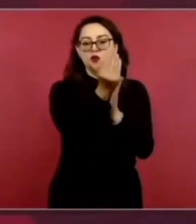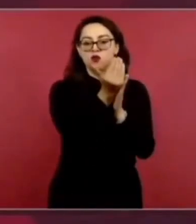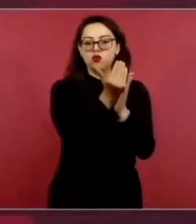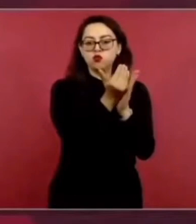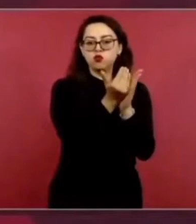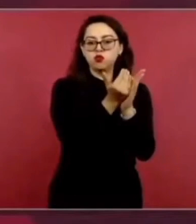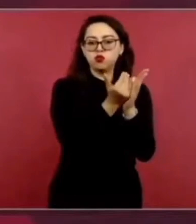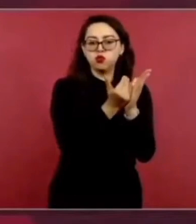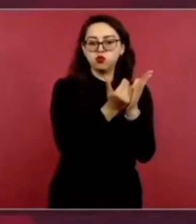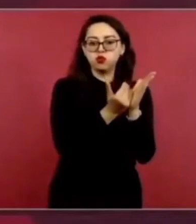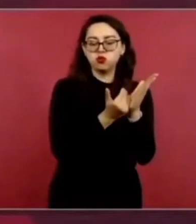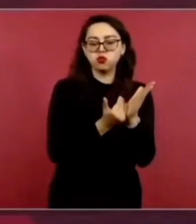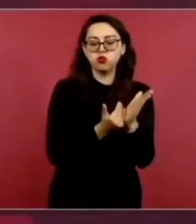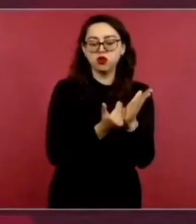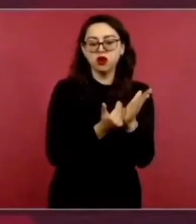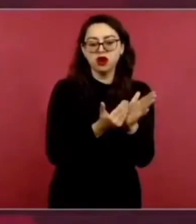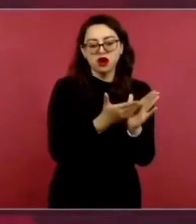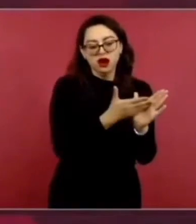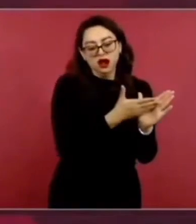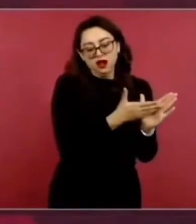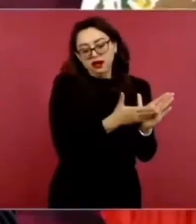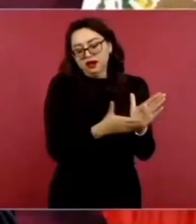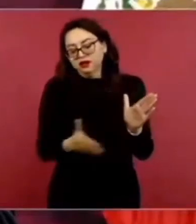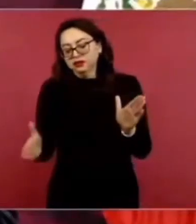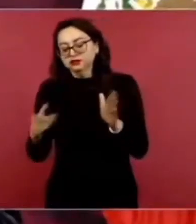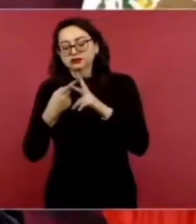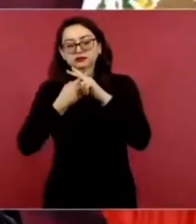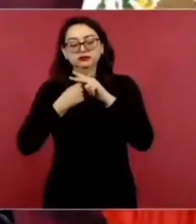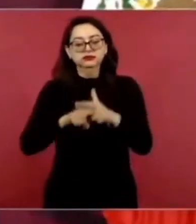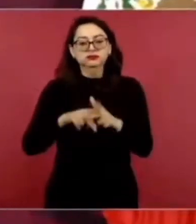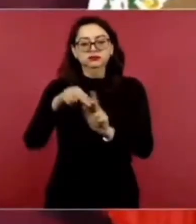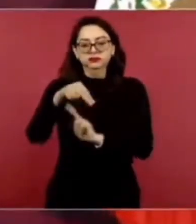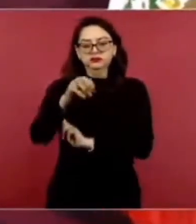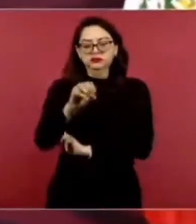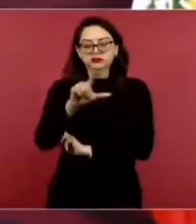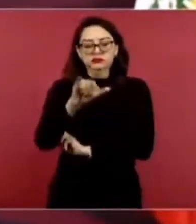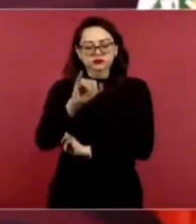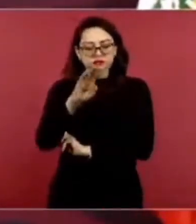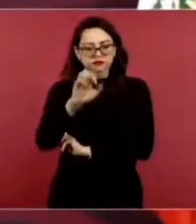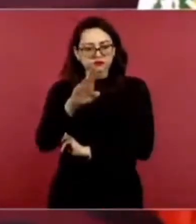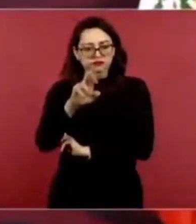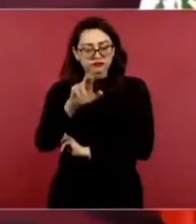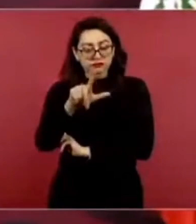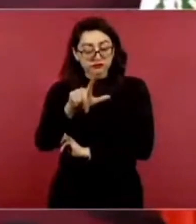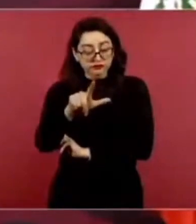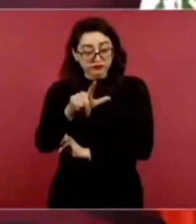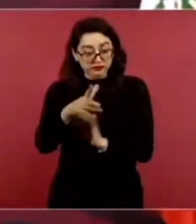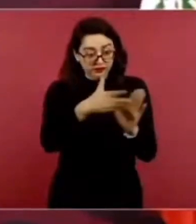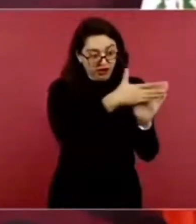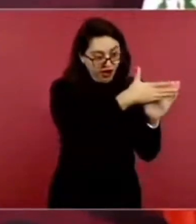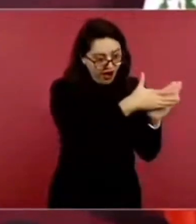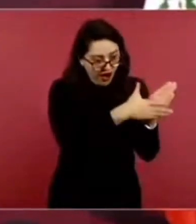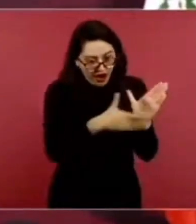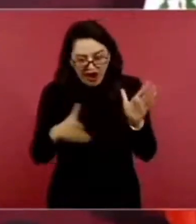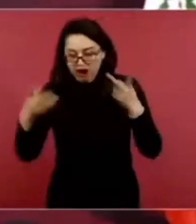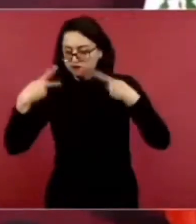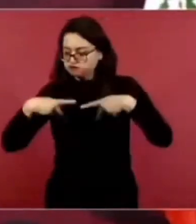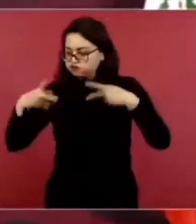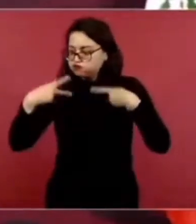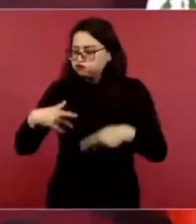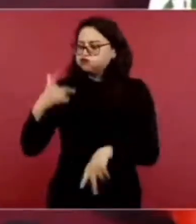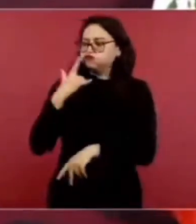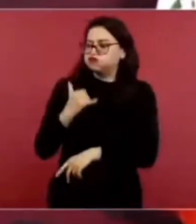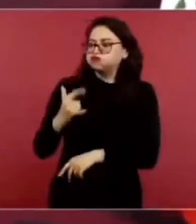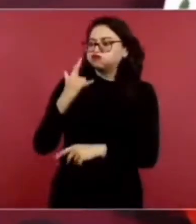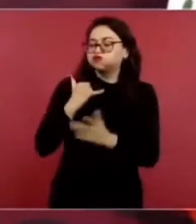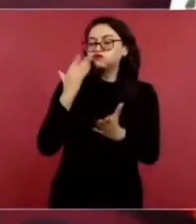y durante el periodo neoliberal ya no había posibilidad de ascender en la